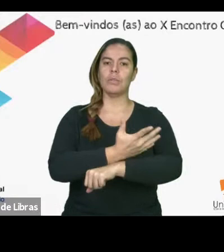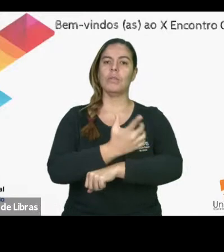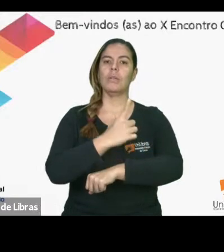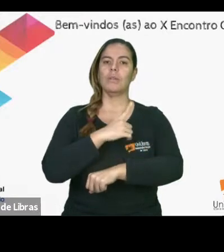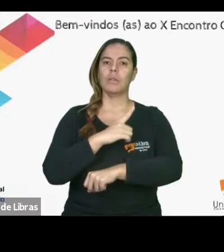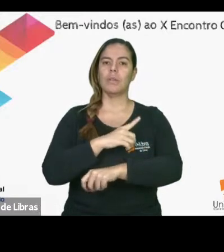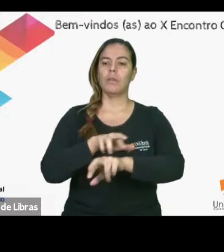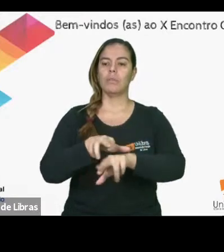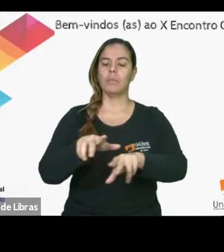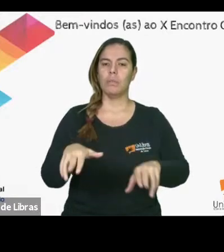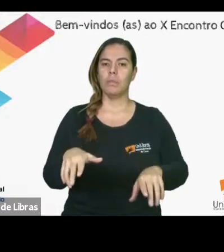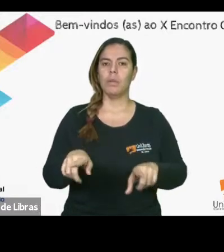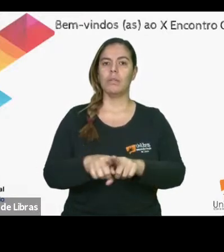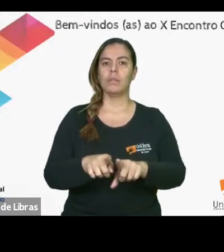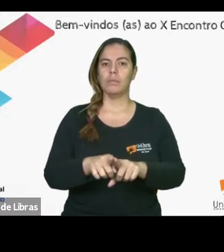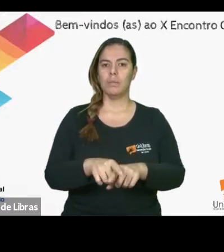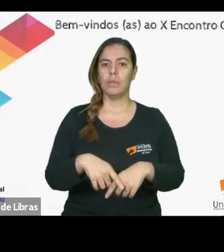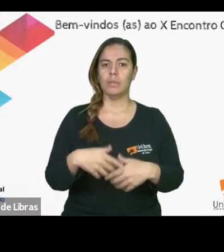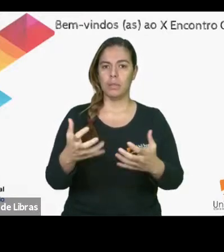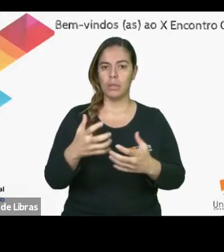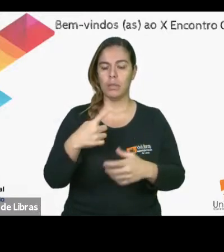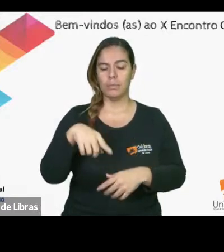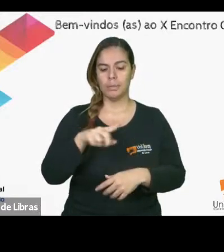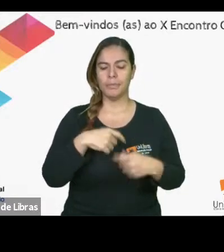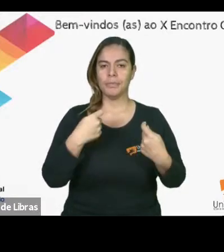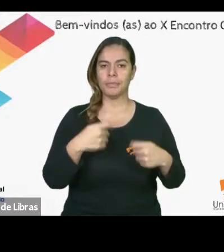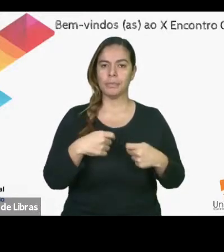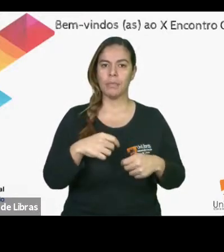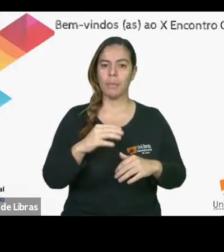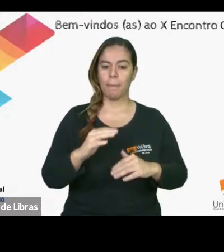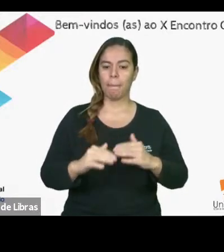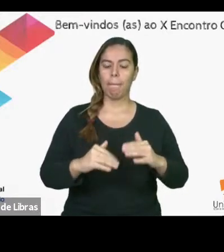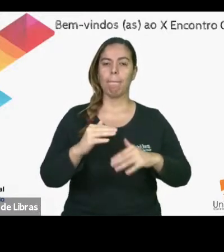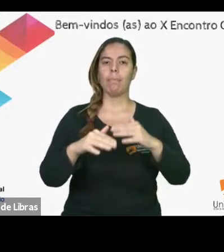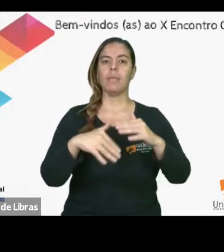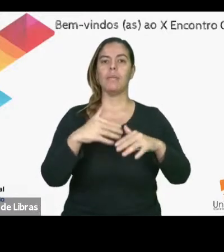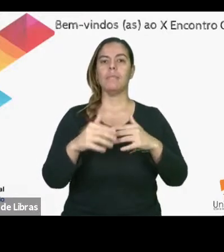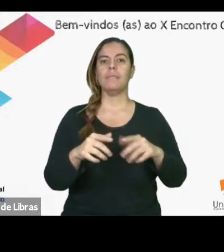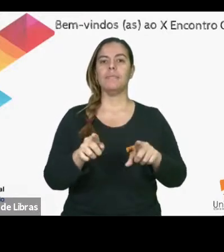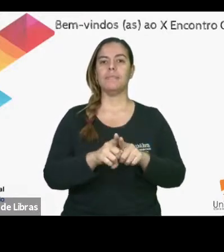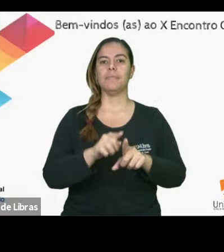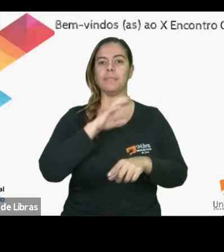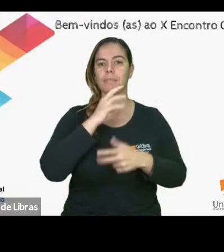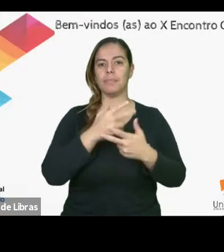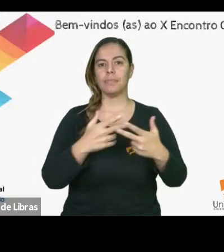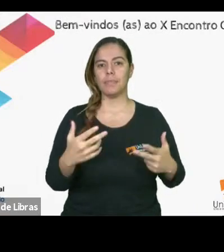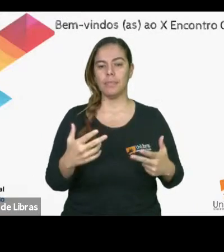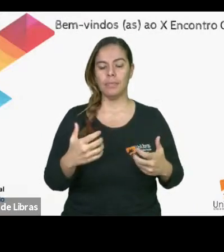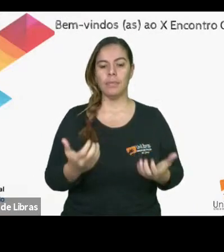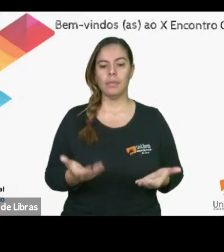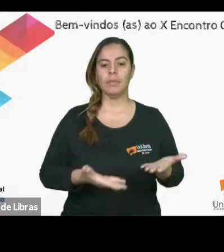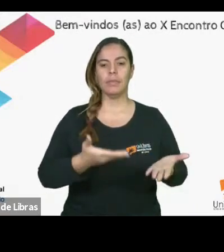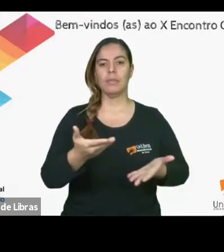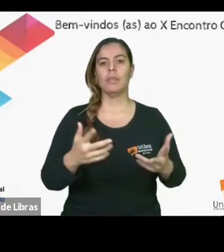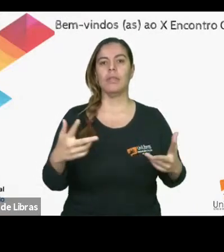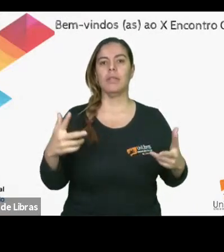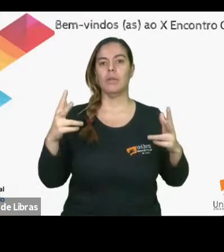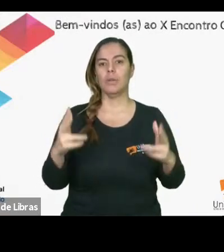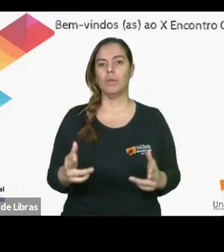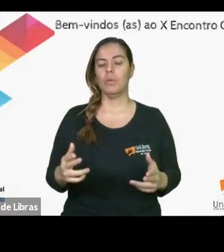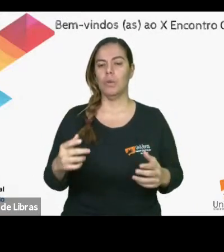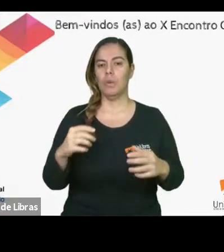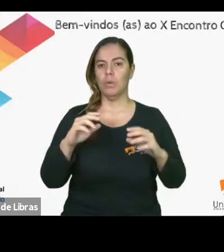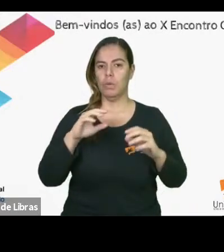que quiere, entonces tenemos que elevar la categoría ontológica de los animales, acercarla a la humana. El que hace